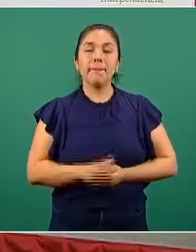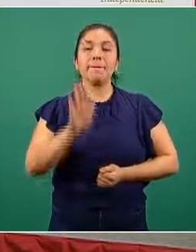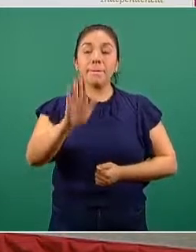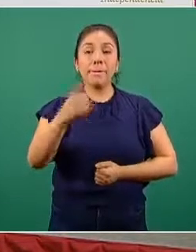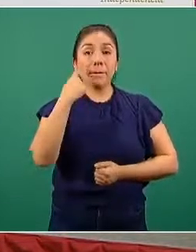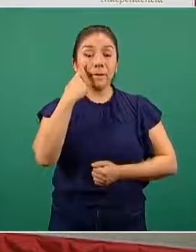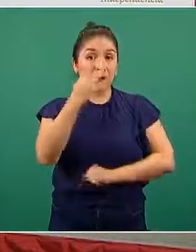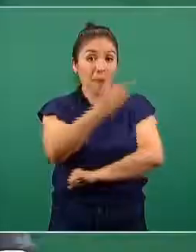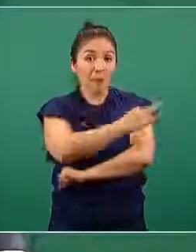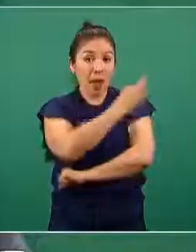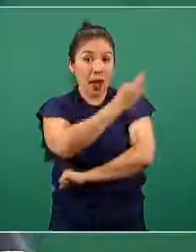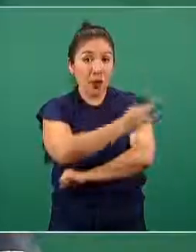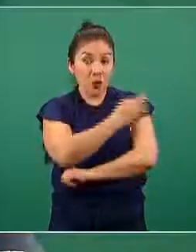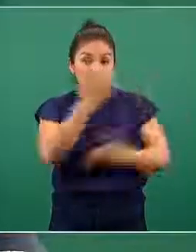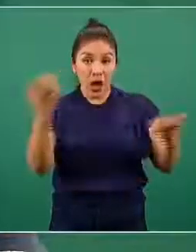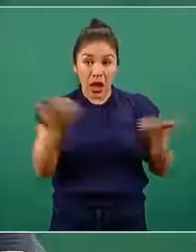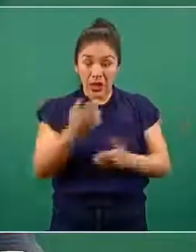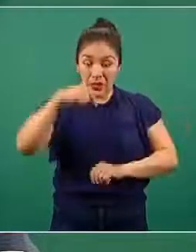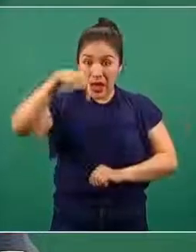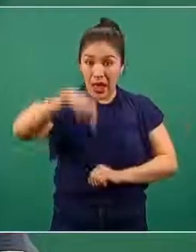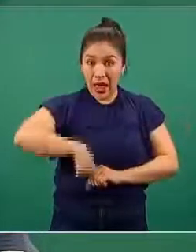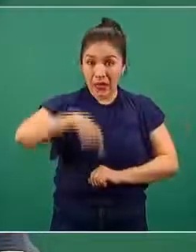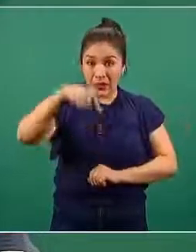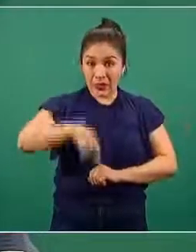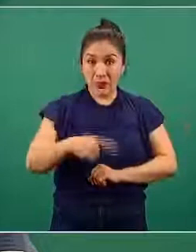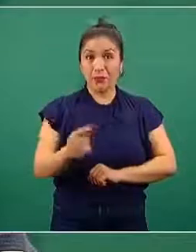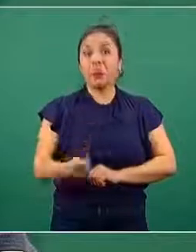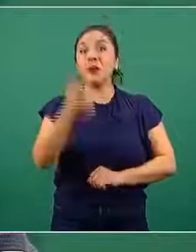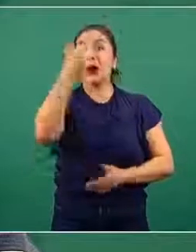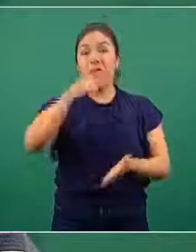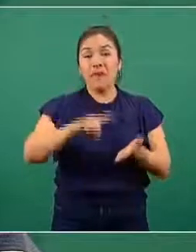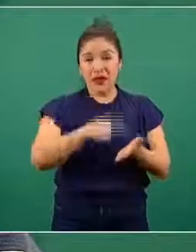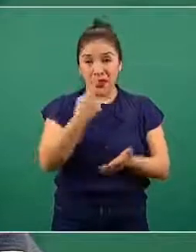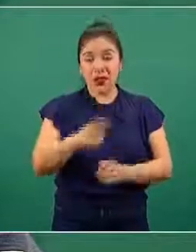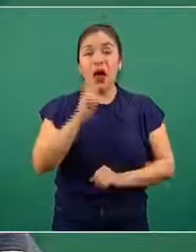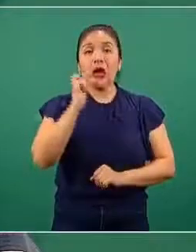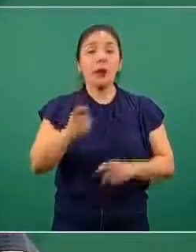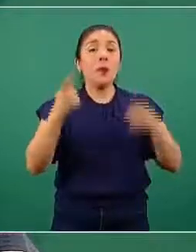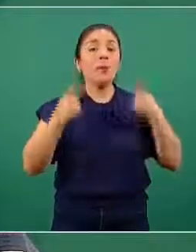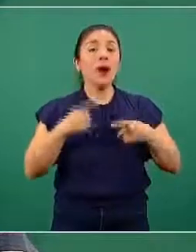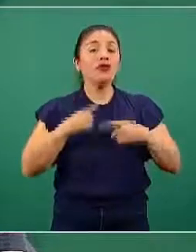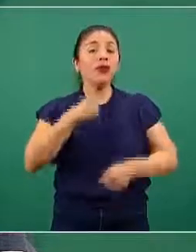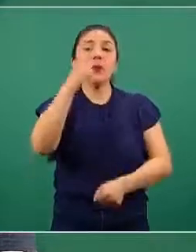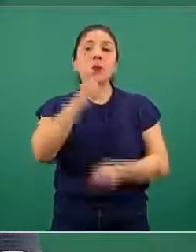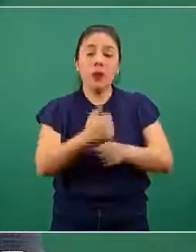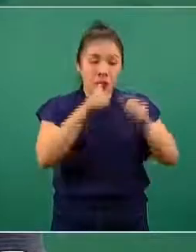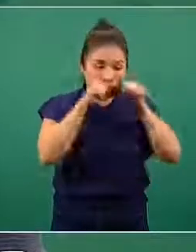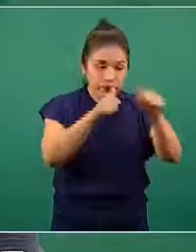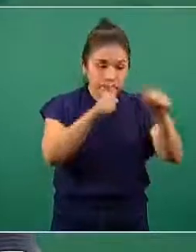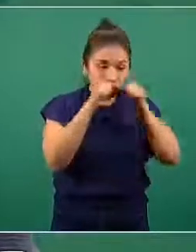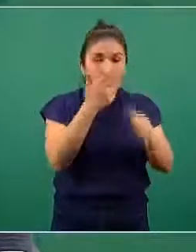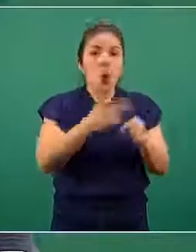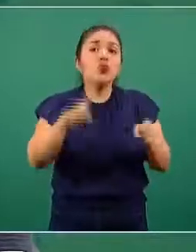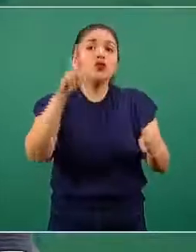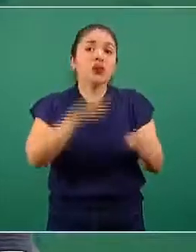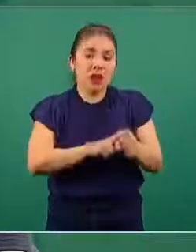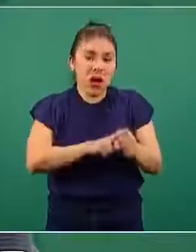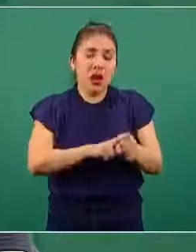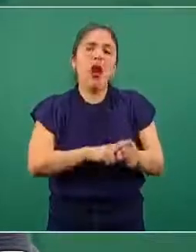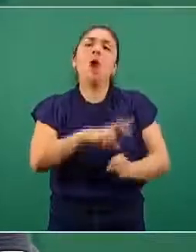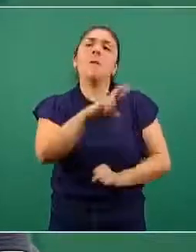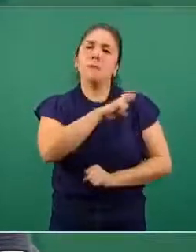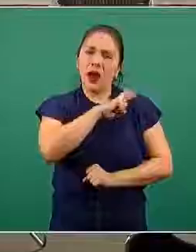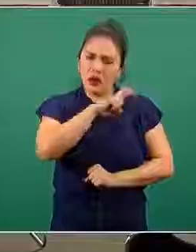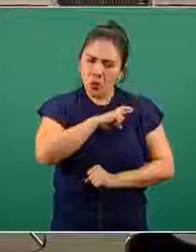que nosotros colocamos aquí, las primeras dosis, es personal de primera línea, que incluye tanto